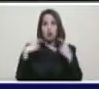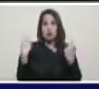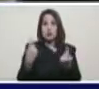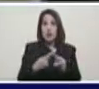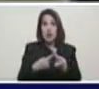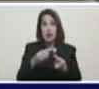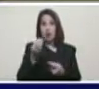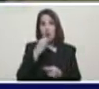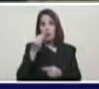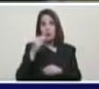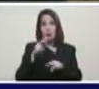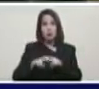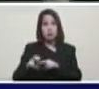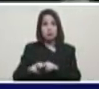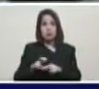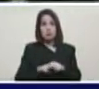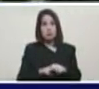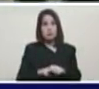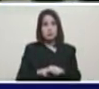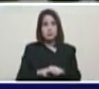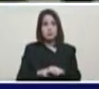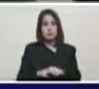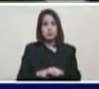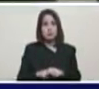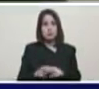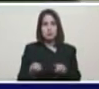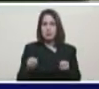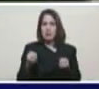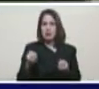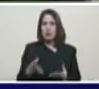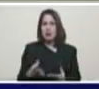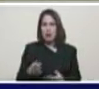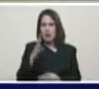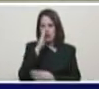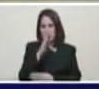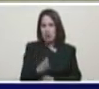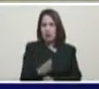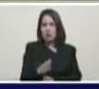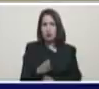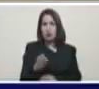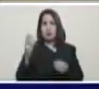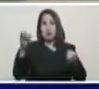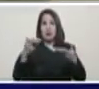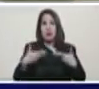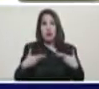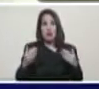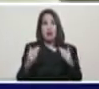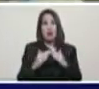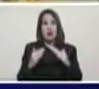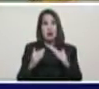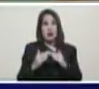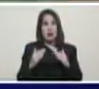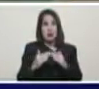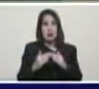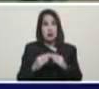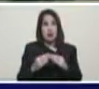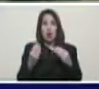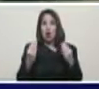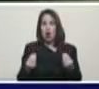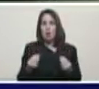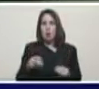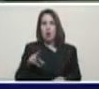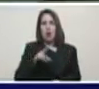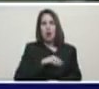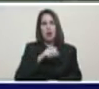comedor y el método directo de asignación es a través